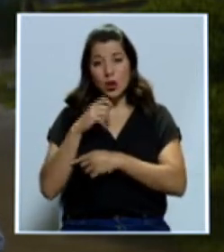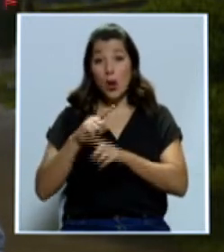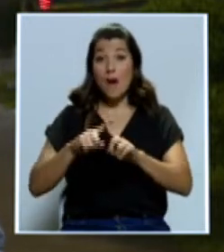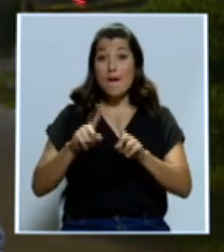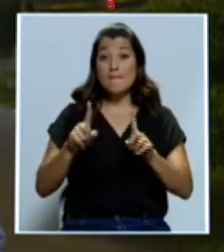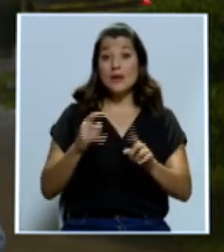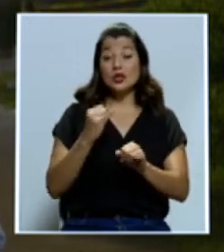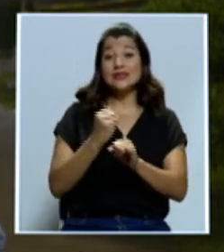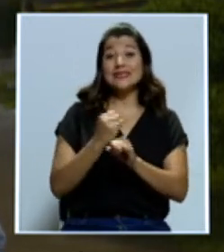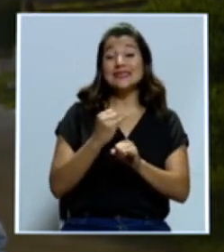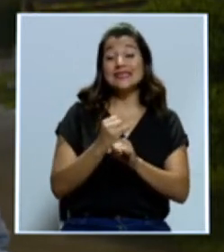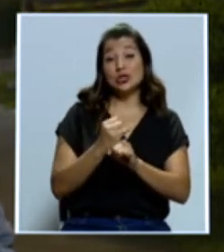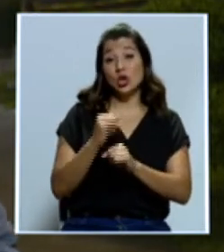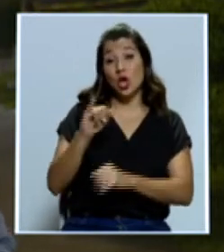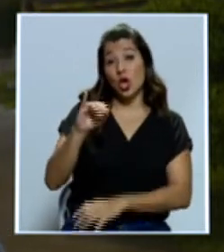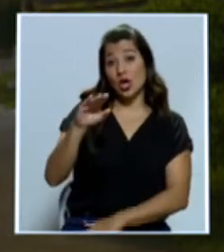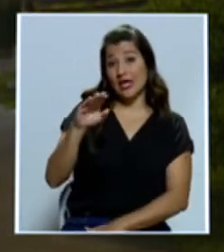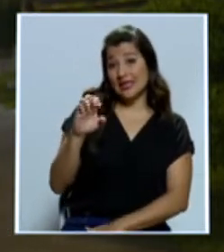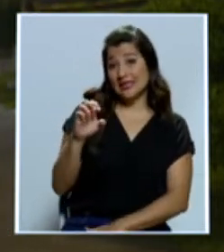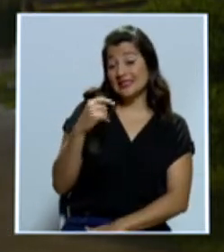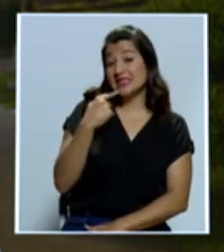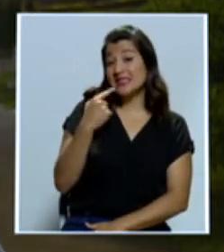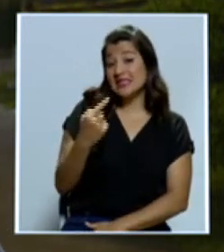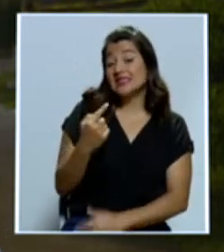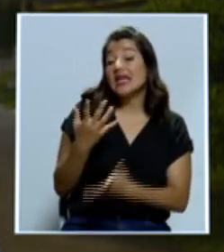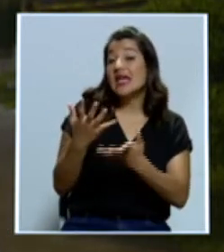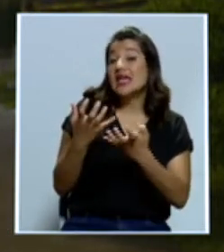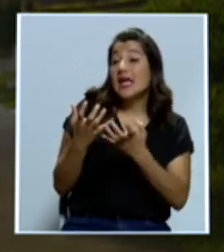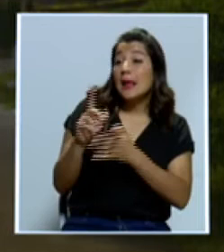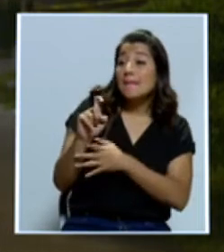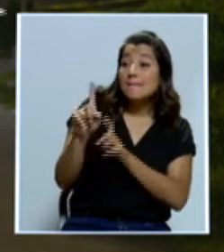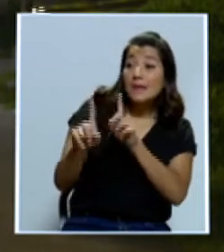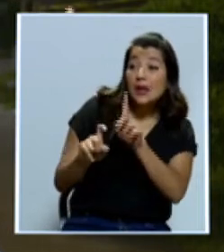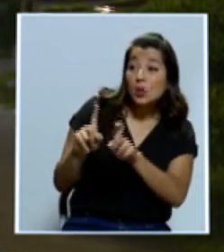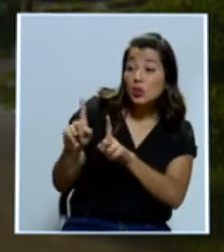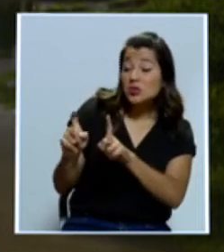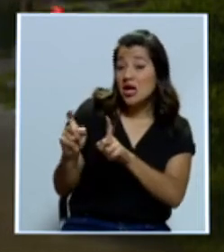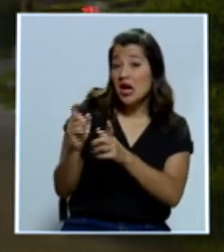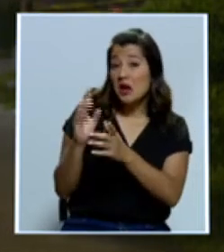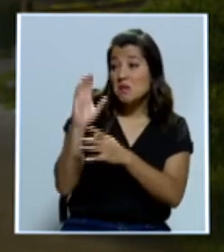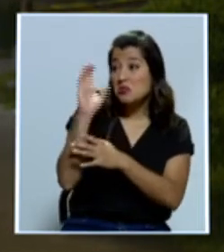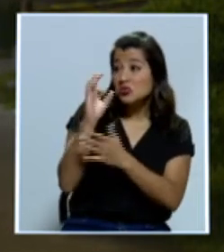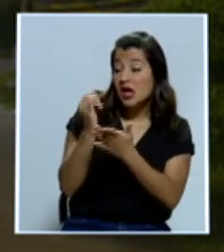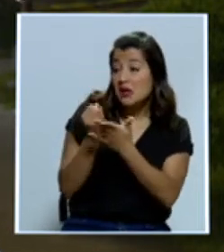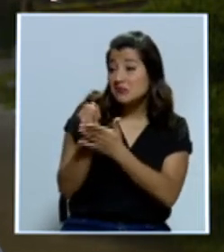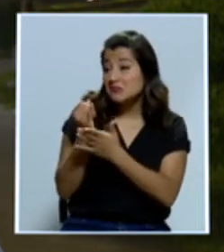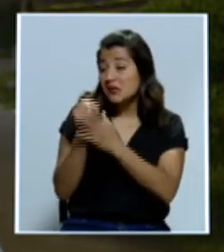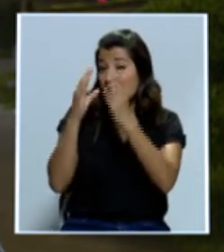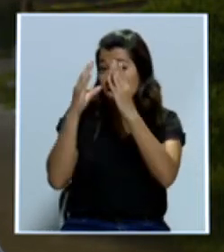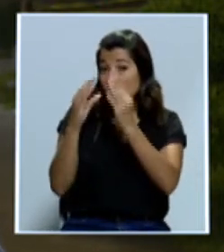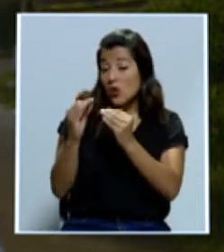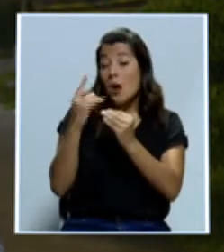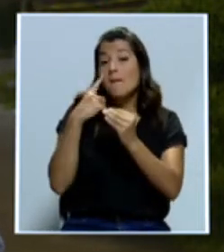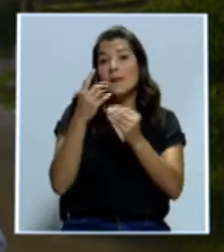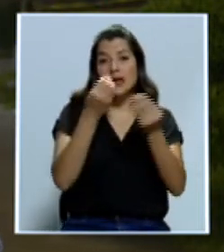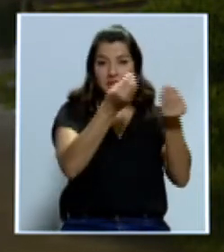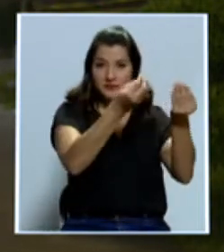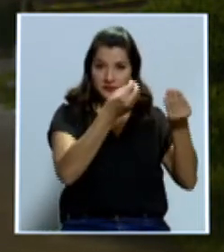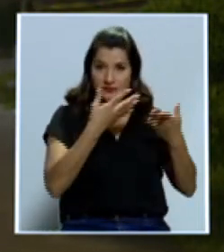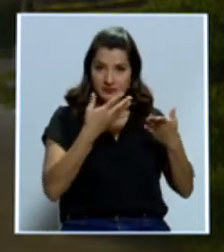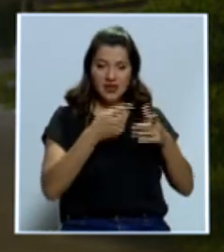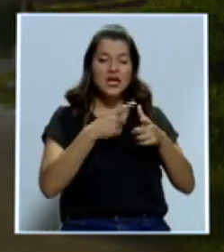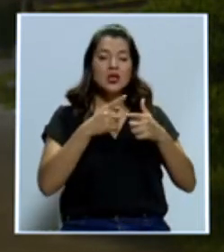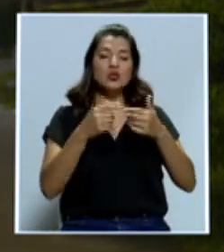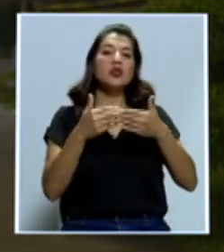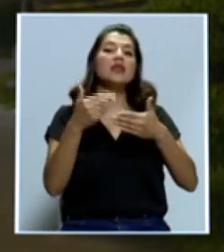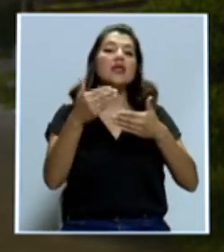Costarricense de Electricidad nos indicaron que iban a hacer la solicitud y a pedir los datos para poder brindárnoslos, así que en próximas ediciones